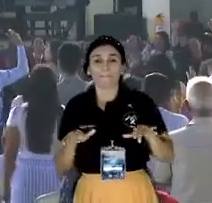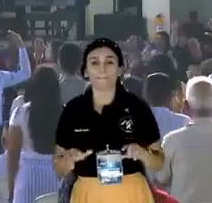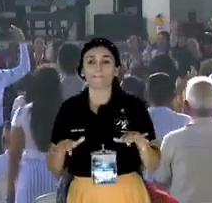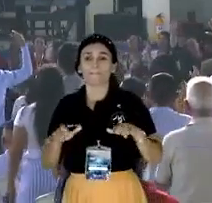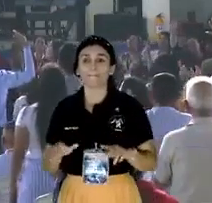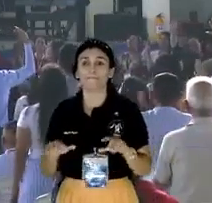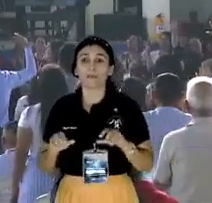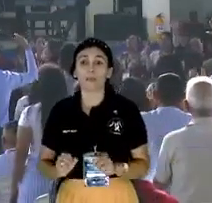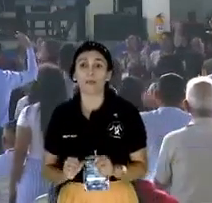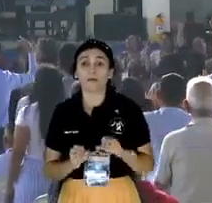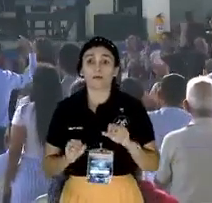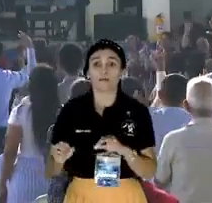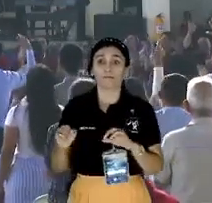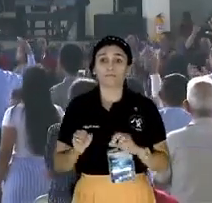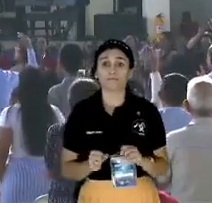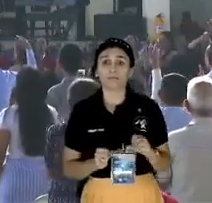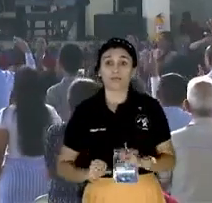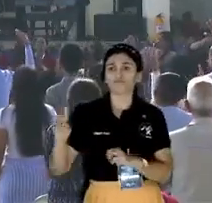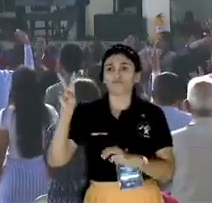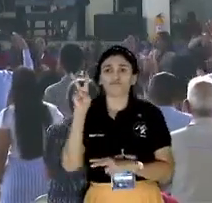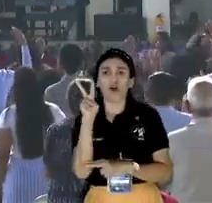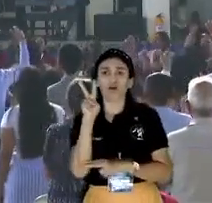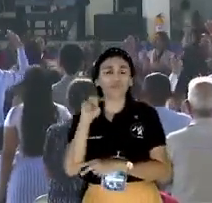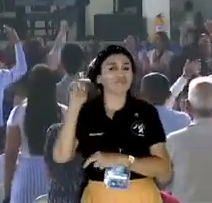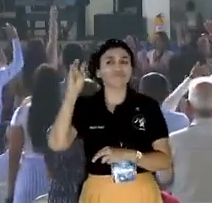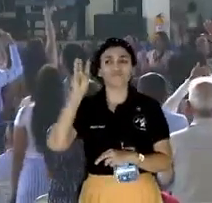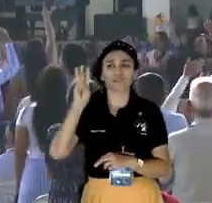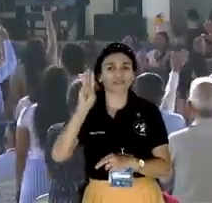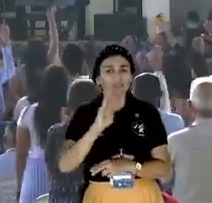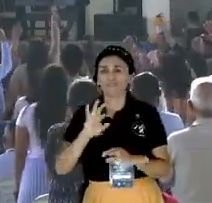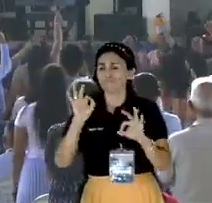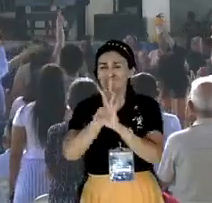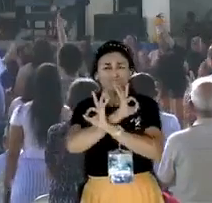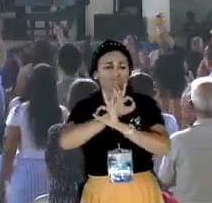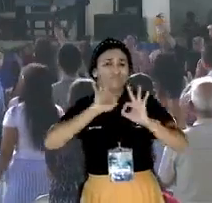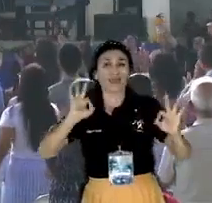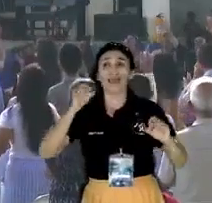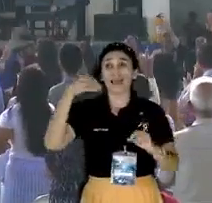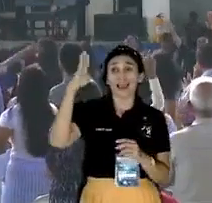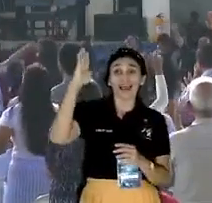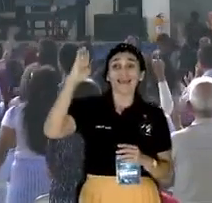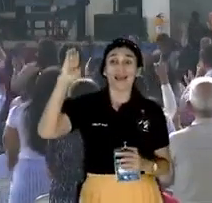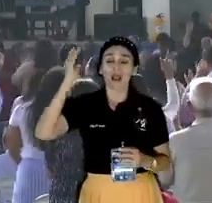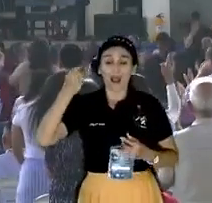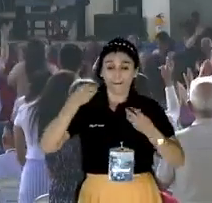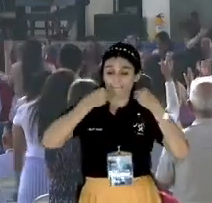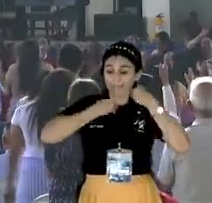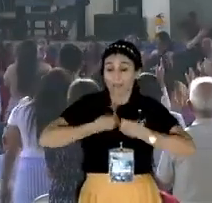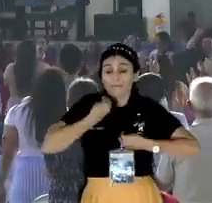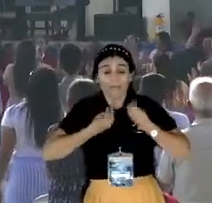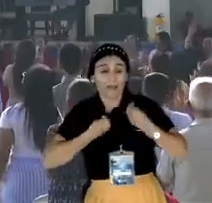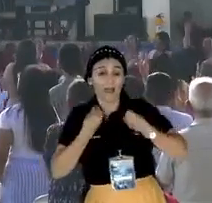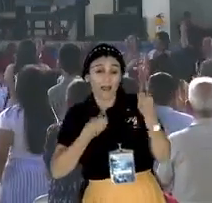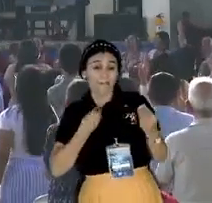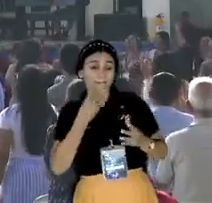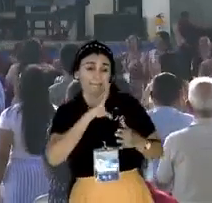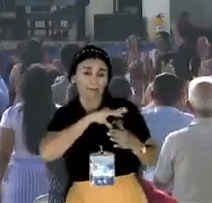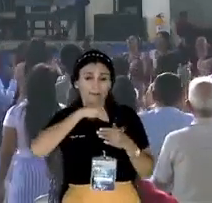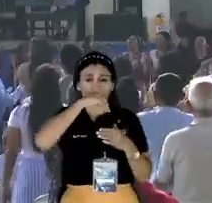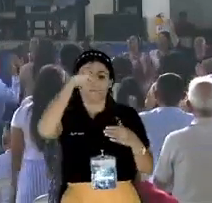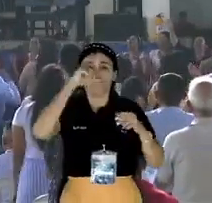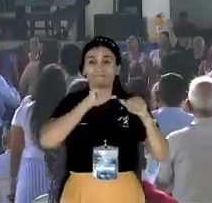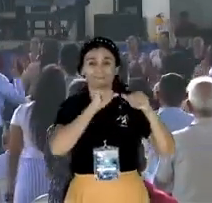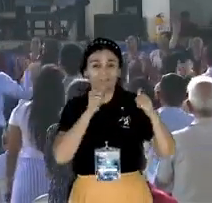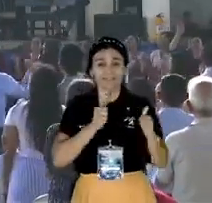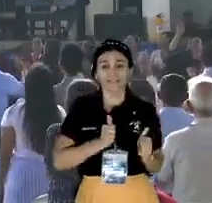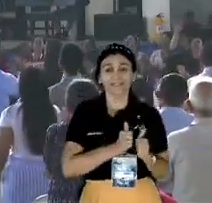Yo no creo en Dios. Yo no creo en Dios. Jesucristo es uno, Jesucristo es Dios. Él vive en mi alma y en mi corazón.